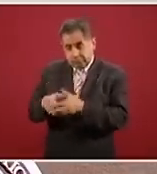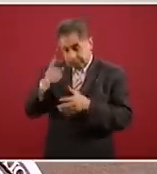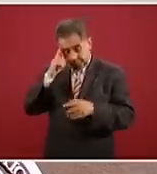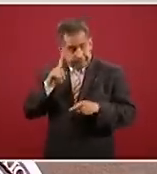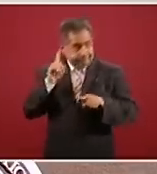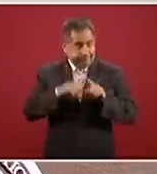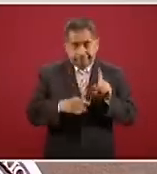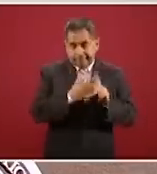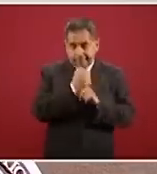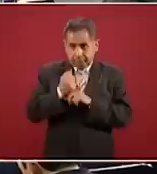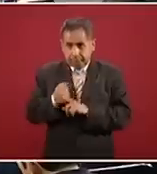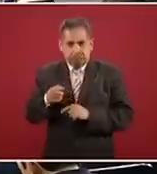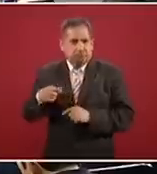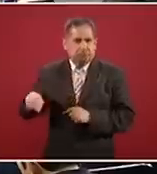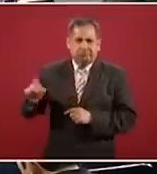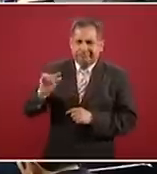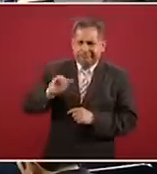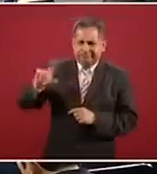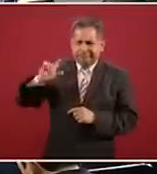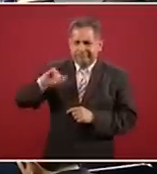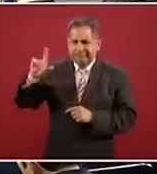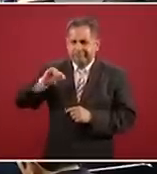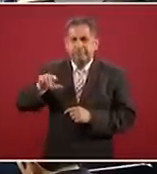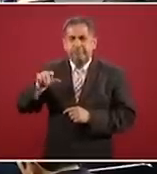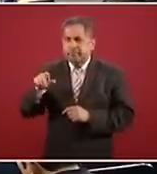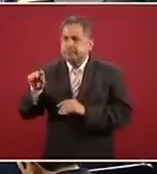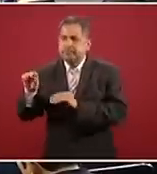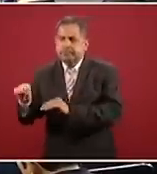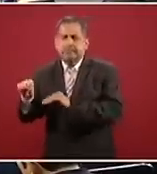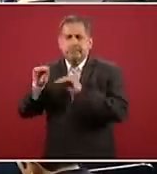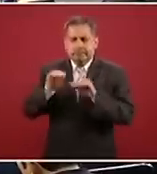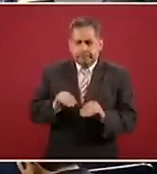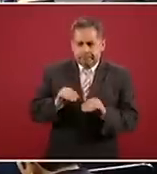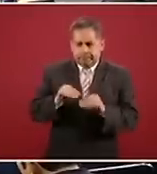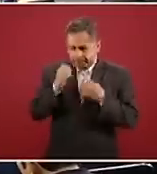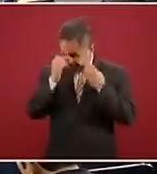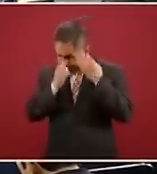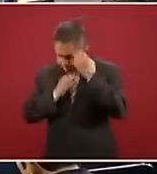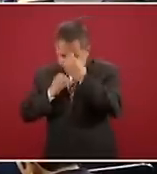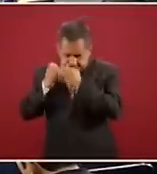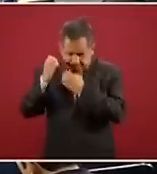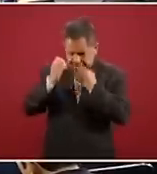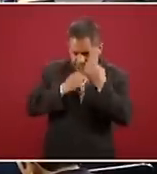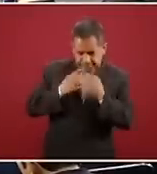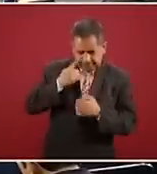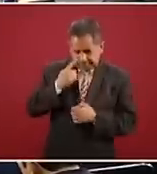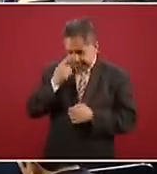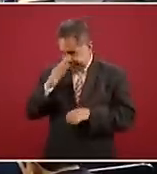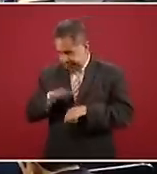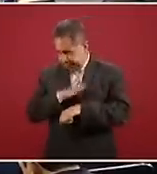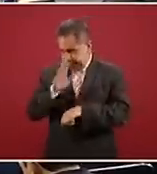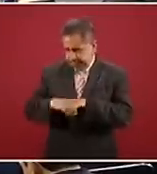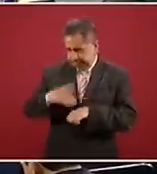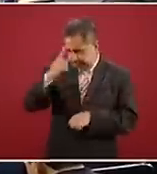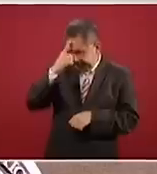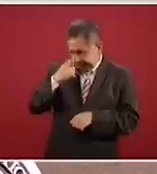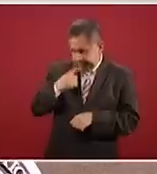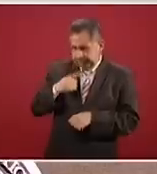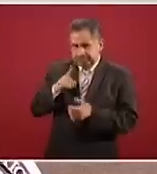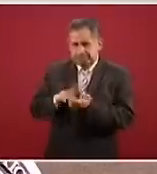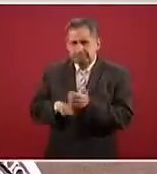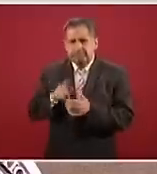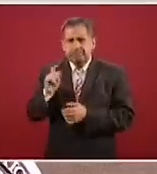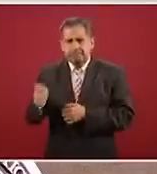tarea, altamente profesionales, fueron pasados por un examen, de nuevo por el examen